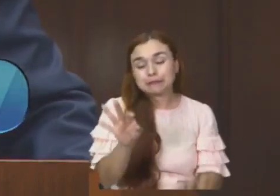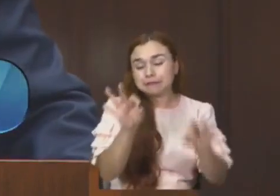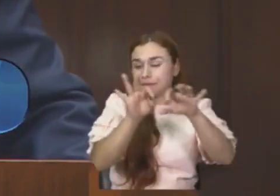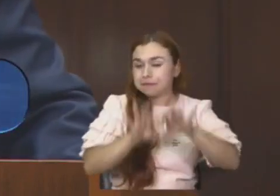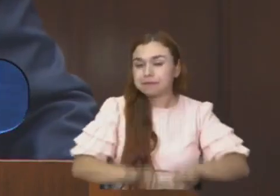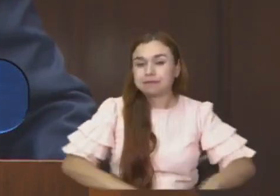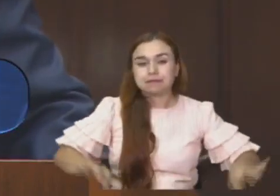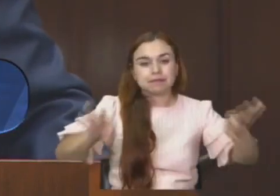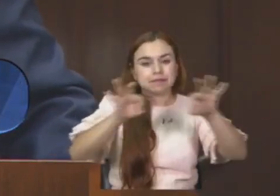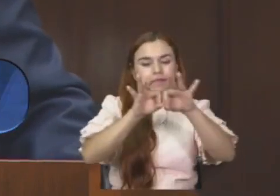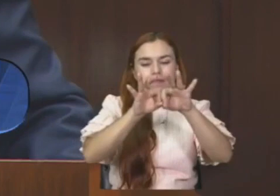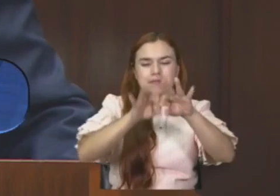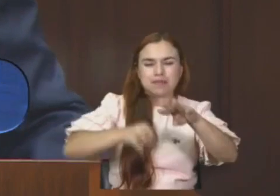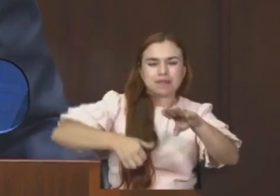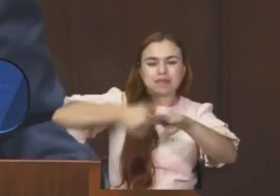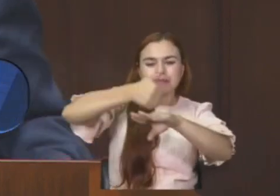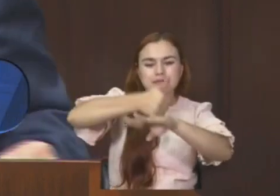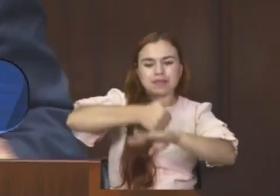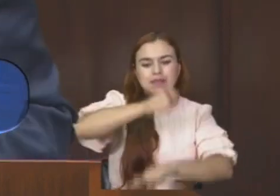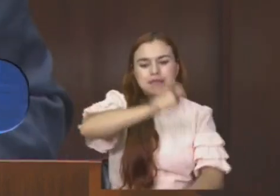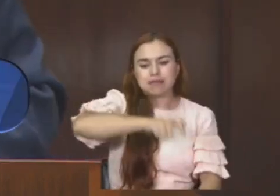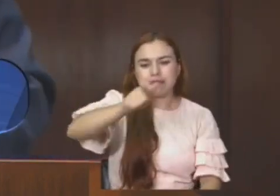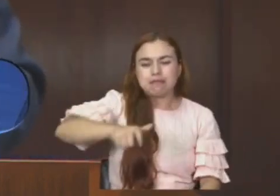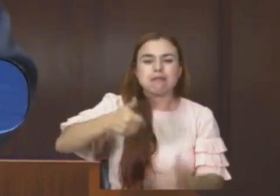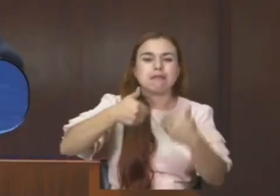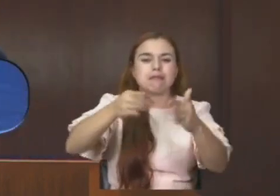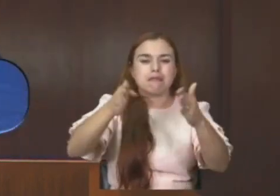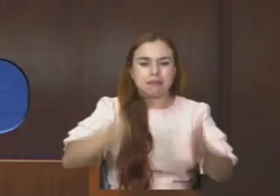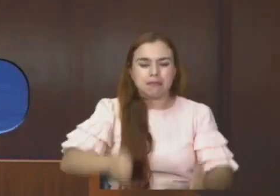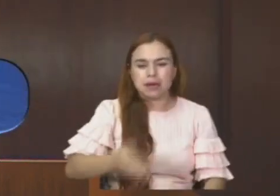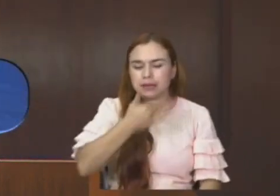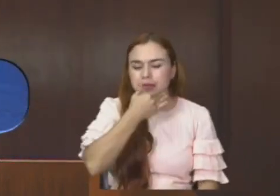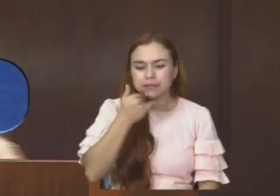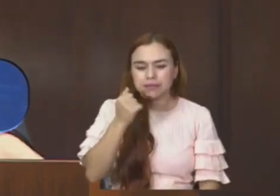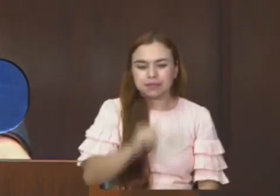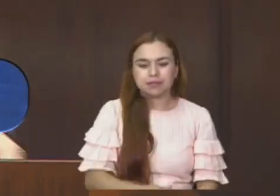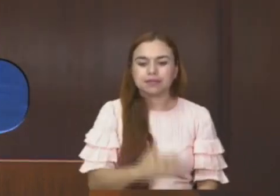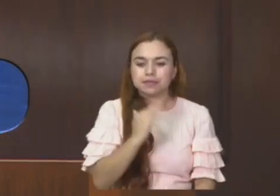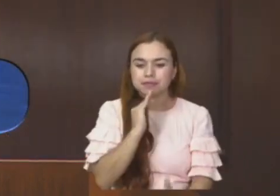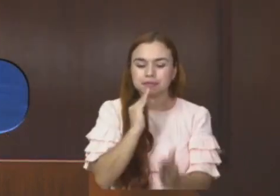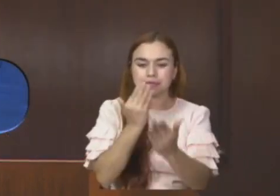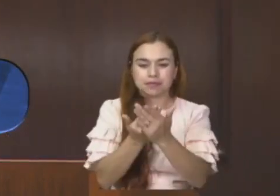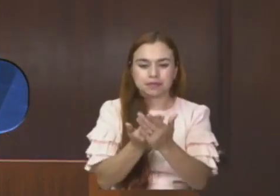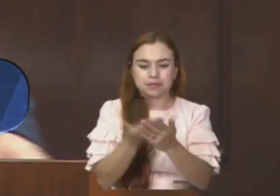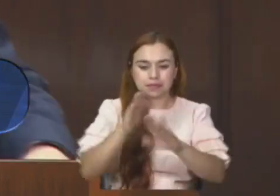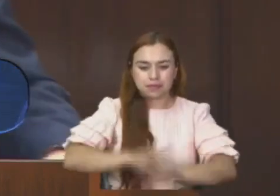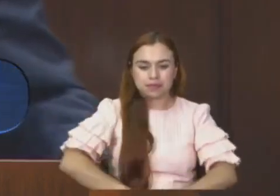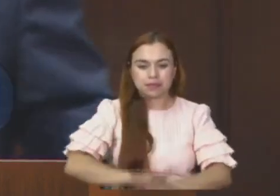proteja los derechos de todos los panameños. Muchas gracias, presidente.